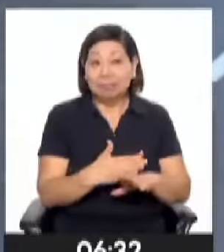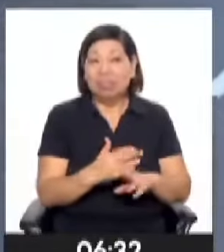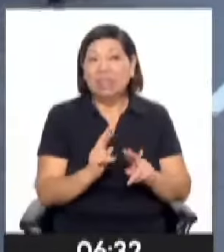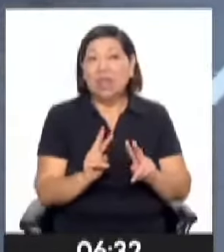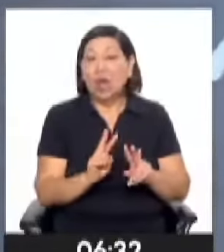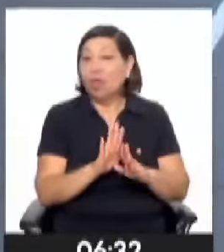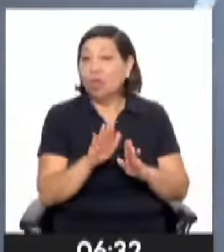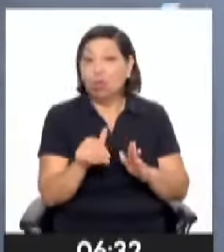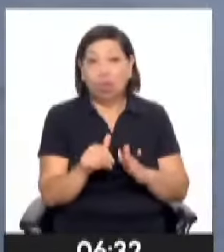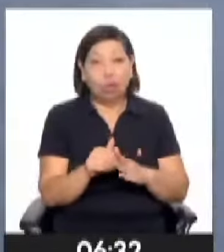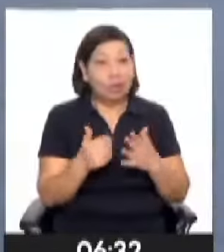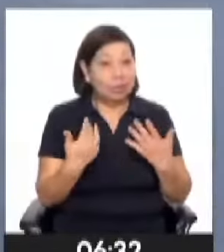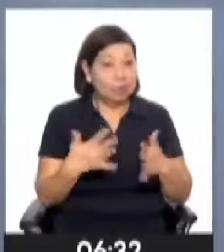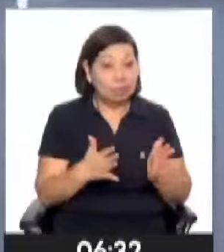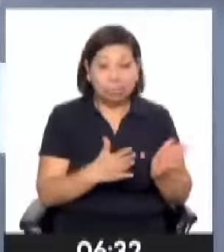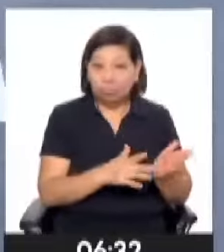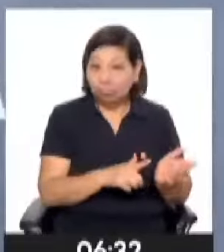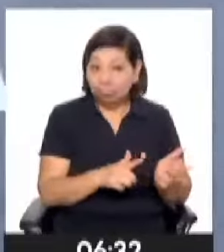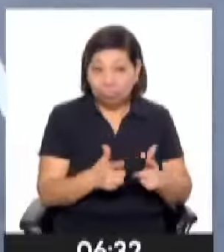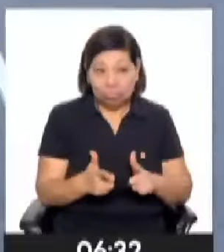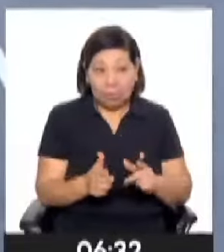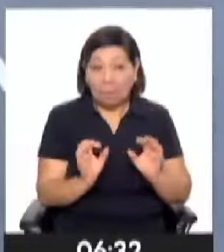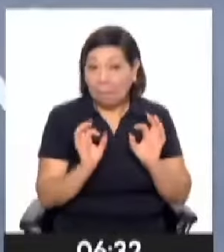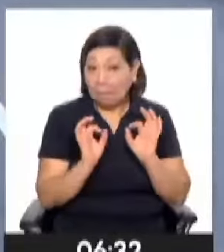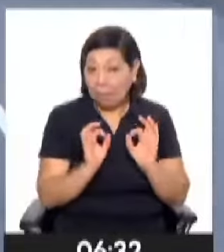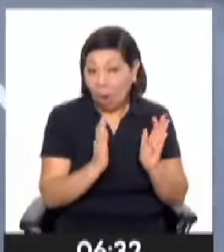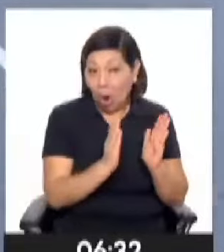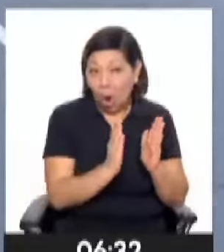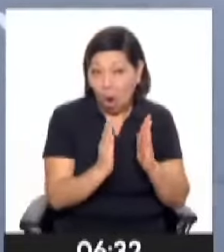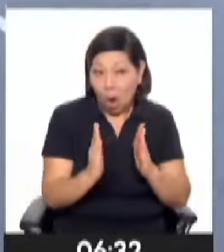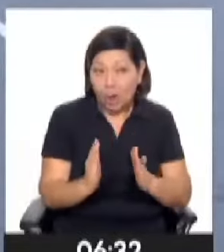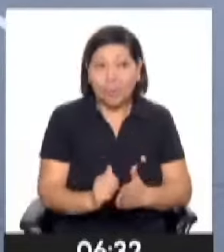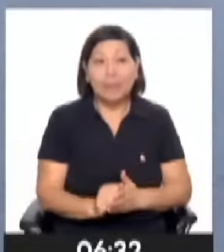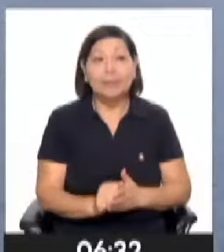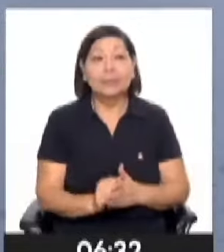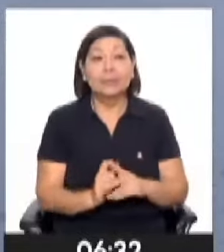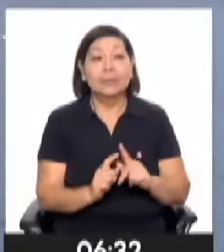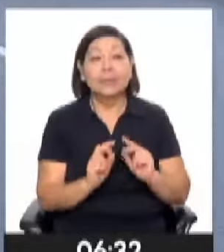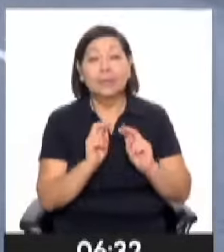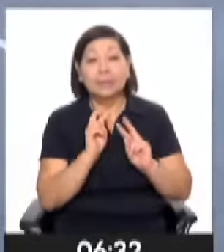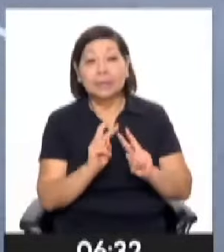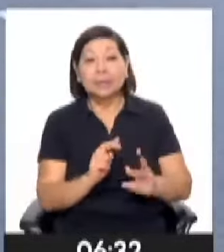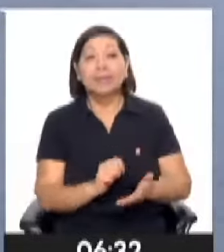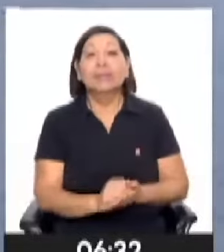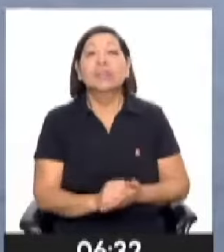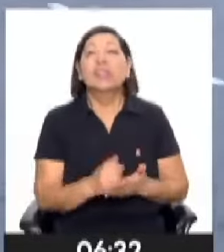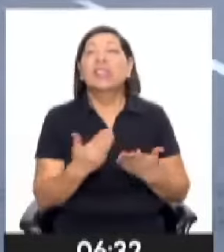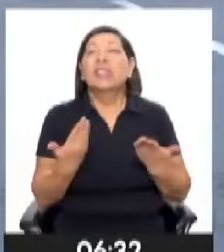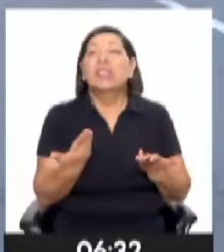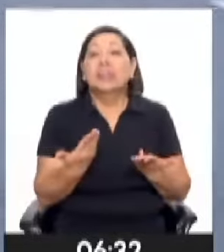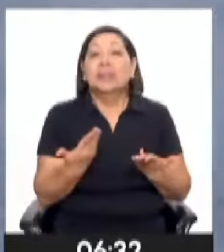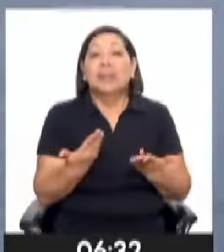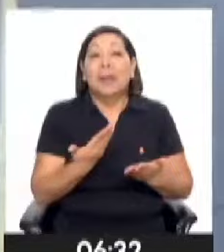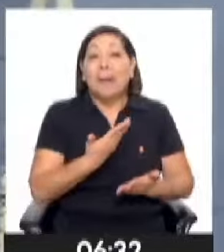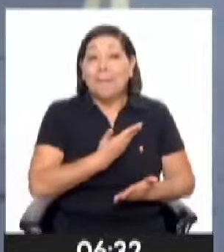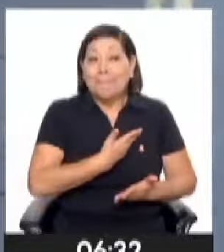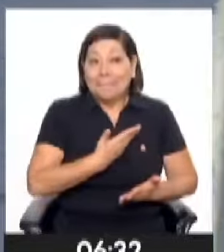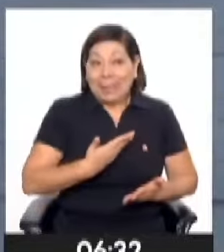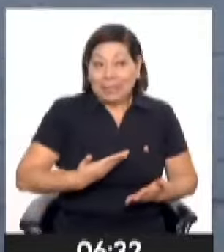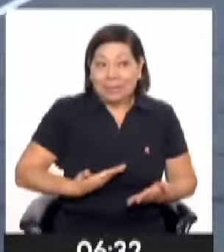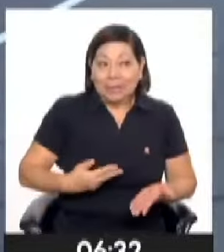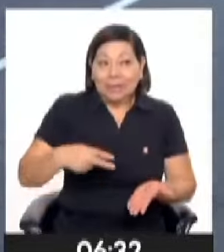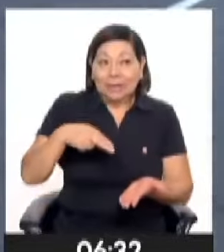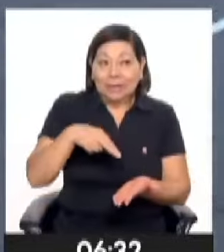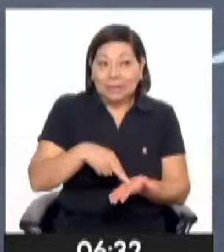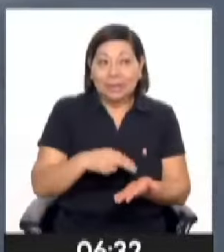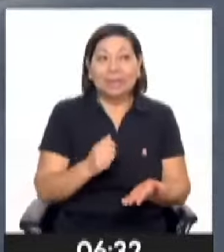verificando que todo se esté llevando en perfecto orden, los estrados oficiales, donde va a estar la señora presidenta de la